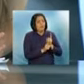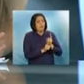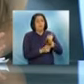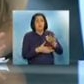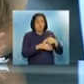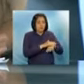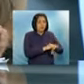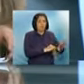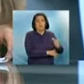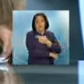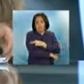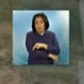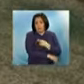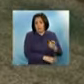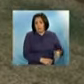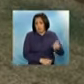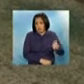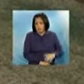ingresó al nosocomio.